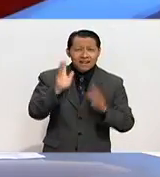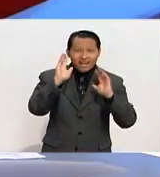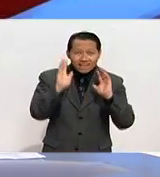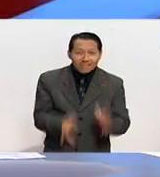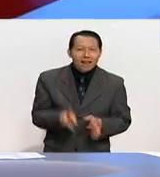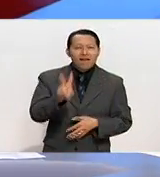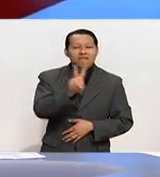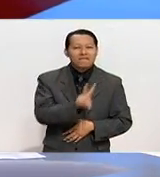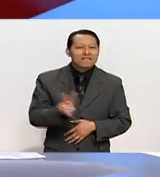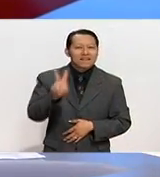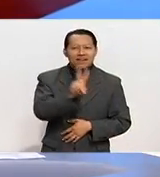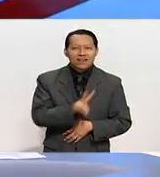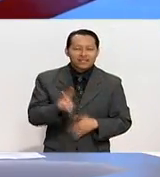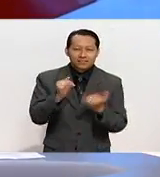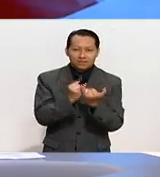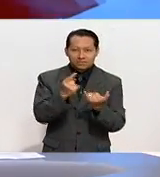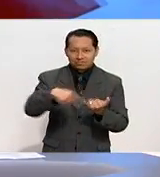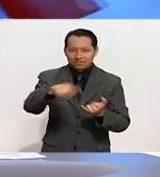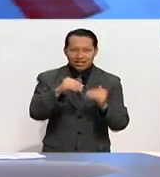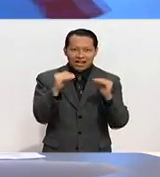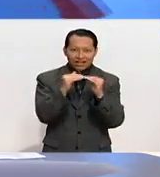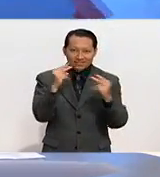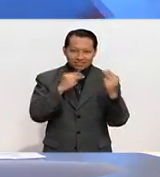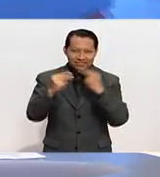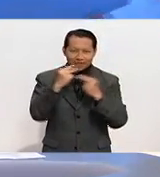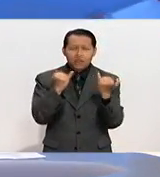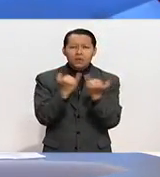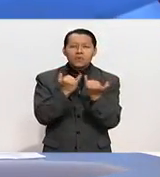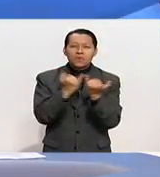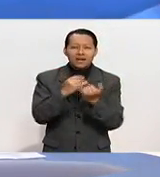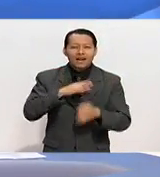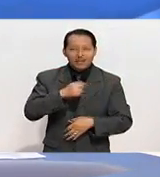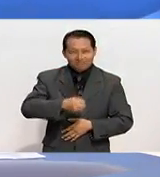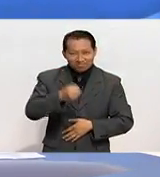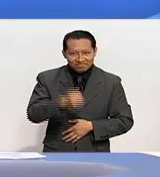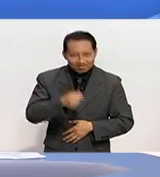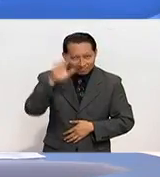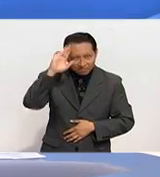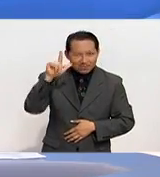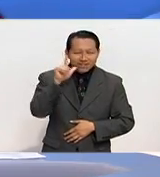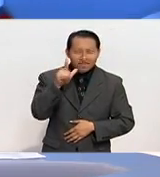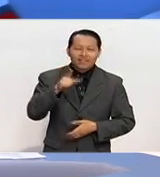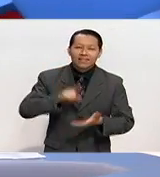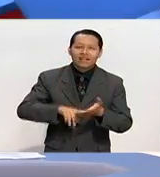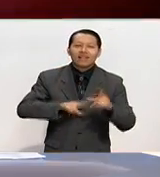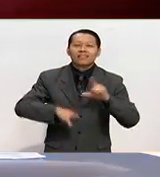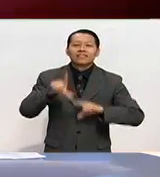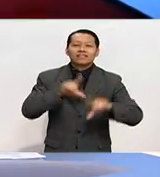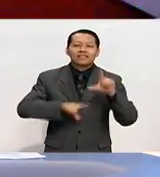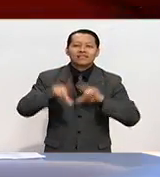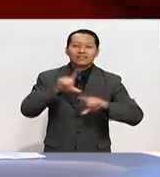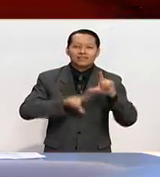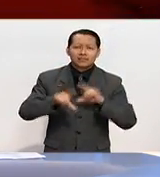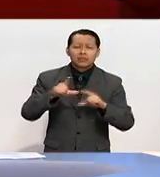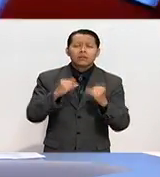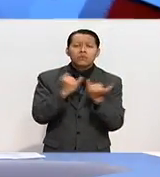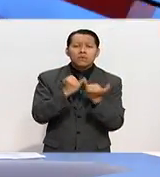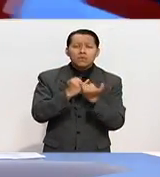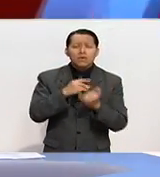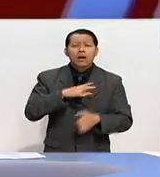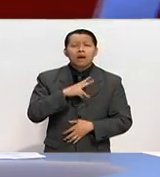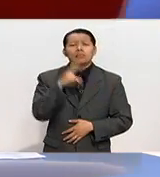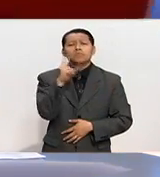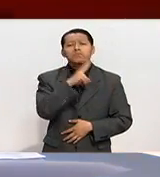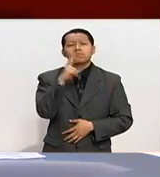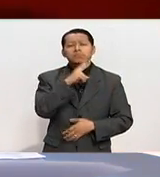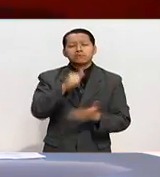ustedes quienes nos ven desde sus hogares. Permítanme saludar a Miguel González, quien se encuentra en la lengua de señas. La calidad del aire en la Ciudad